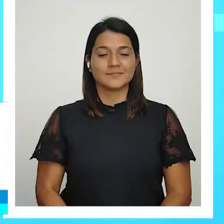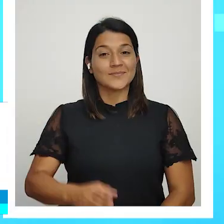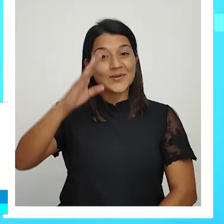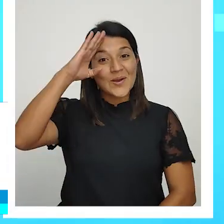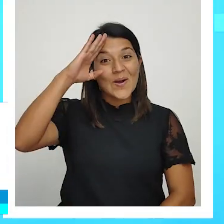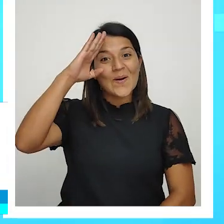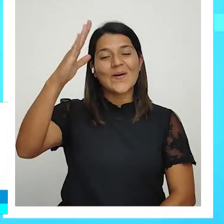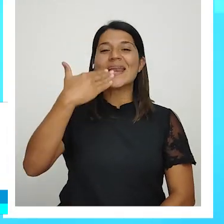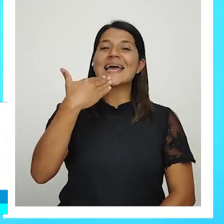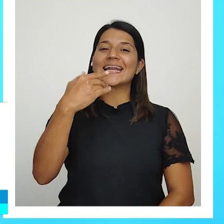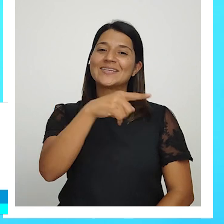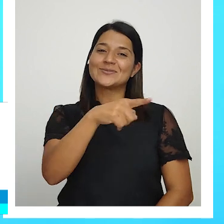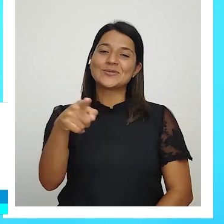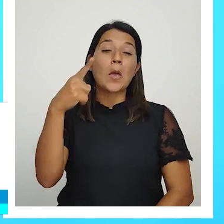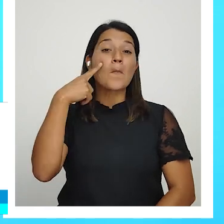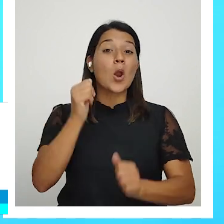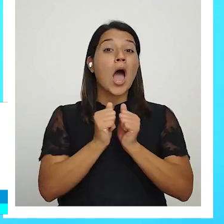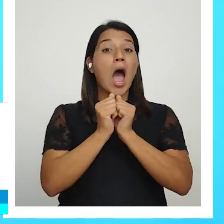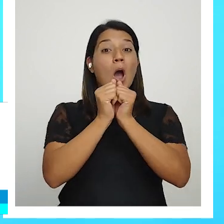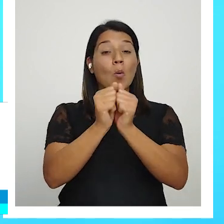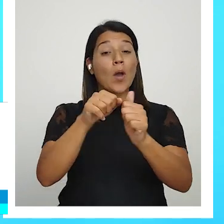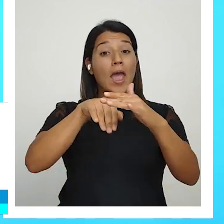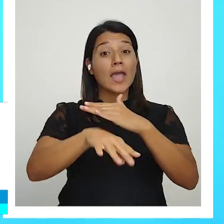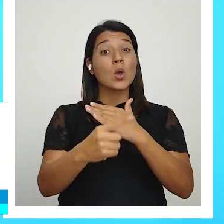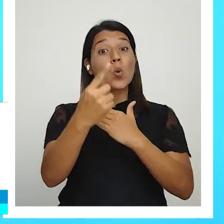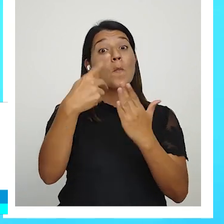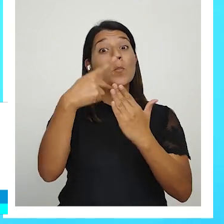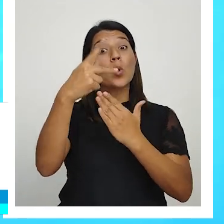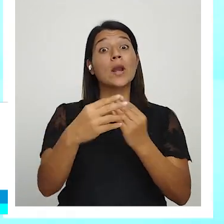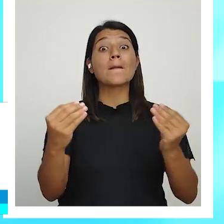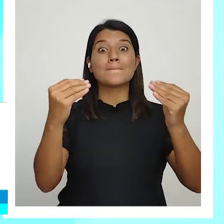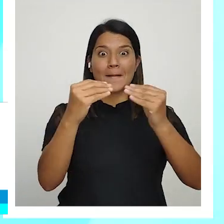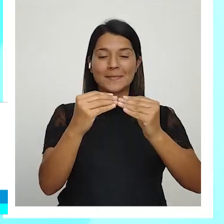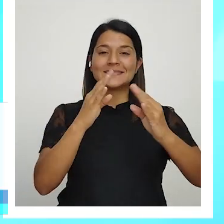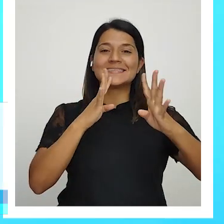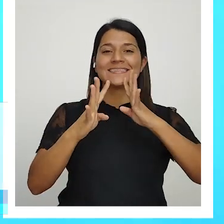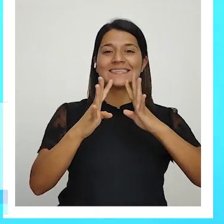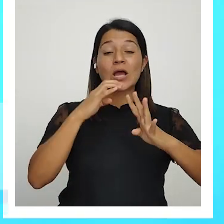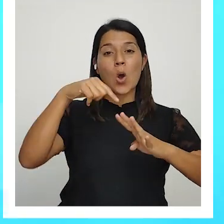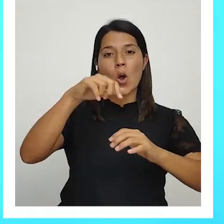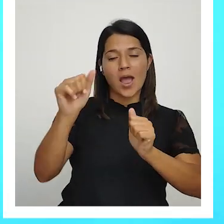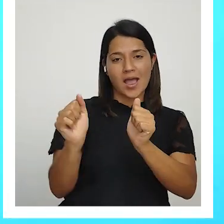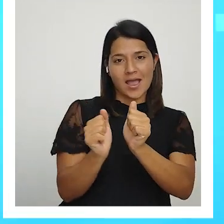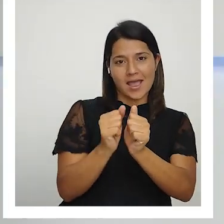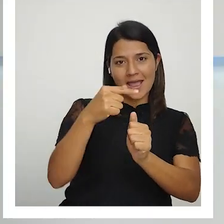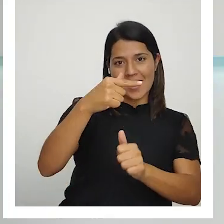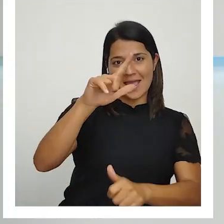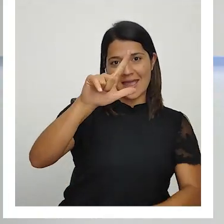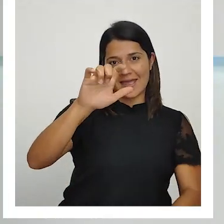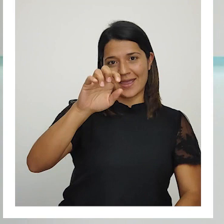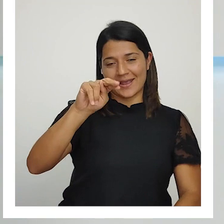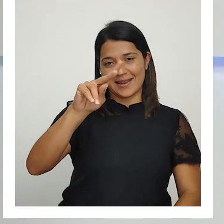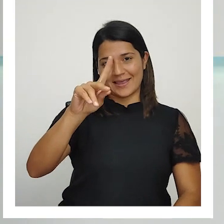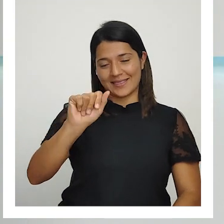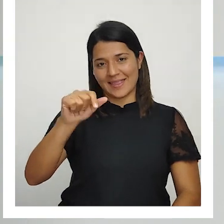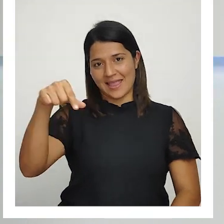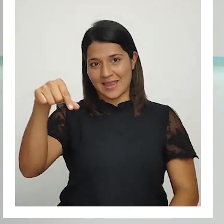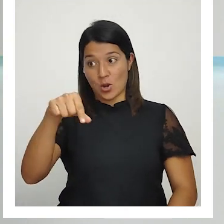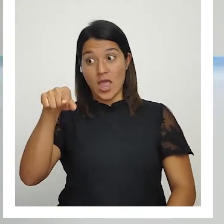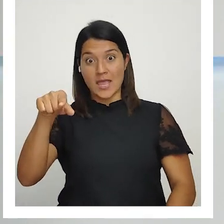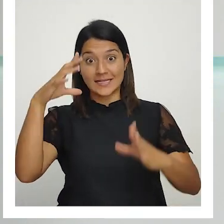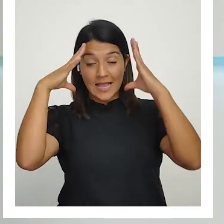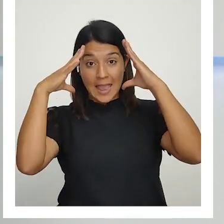Hola, ¿qué tal? Gracias por acompañarnos en un Conversamos Más. Hoy nos acompaña Glenda Quiroz de la Embajada Británica y tenemos muy